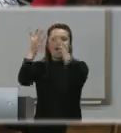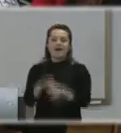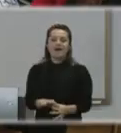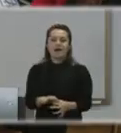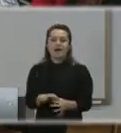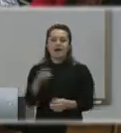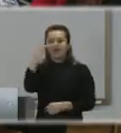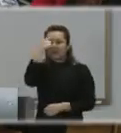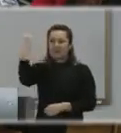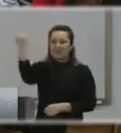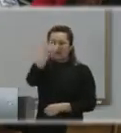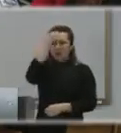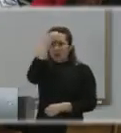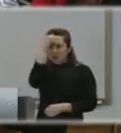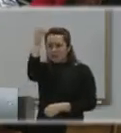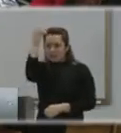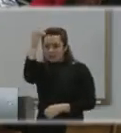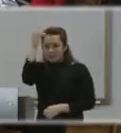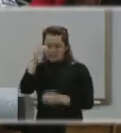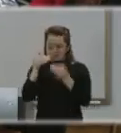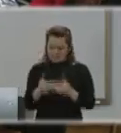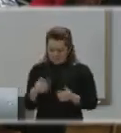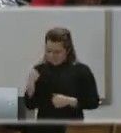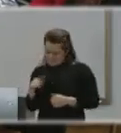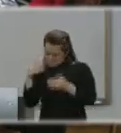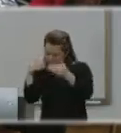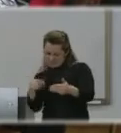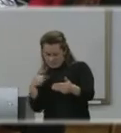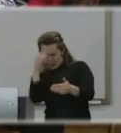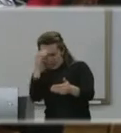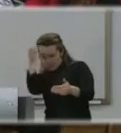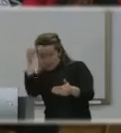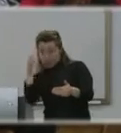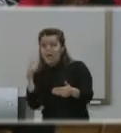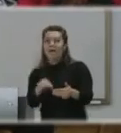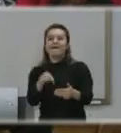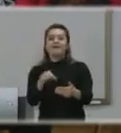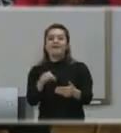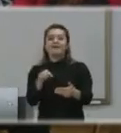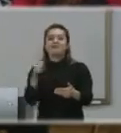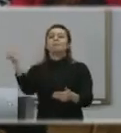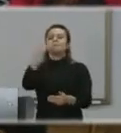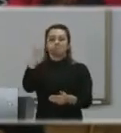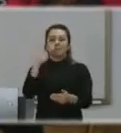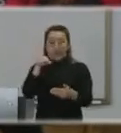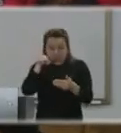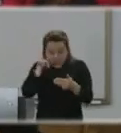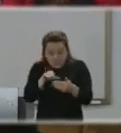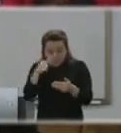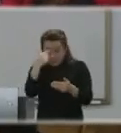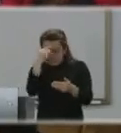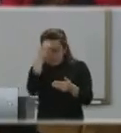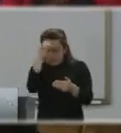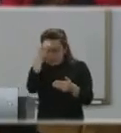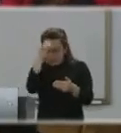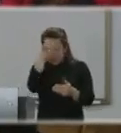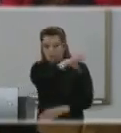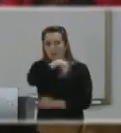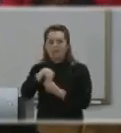la conceptualización de discapacidad que tengamos. Y esa conceptualización de discapacidad es la base para